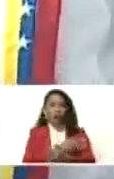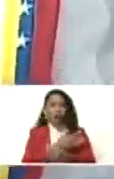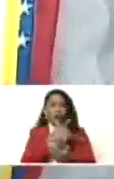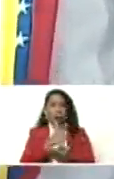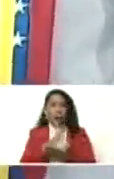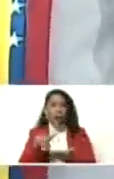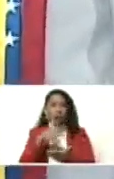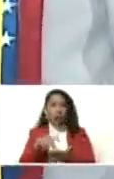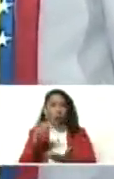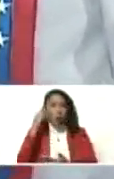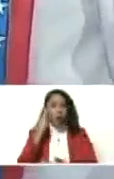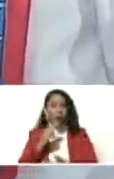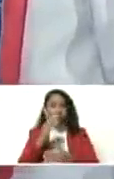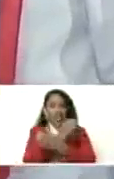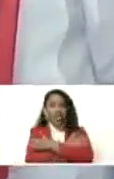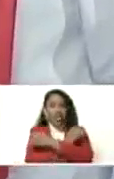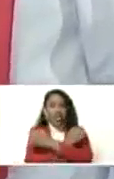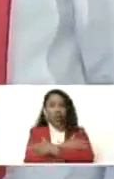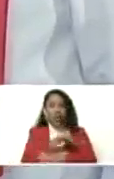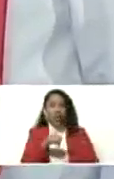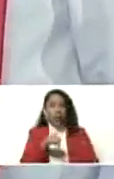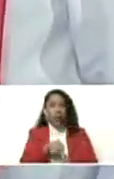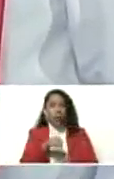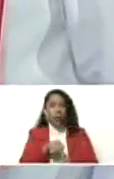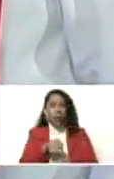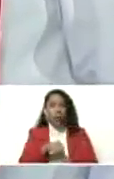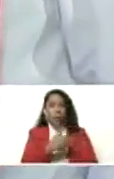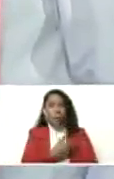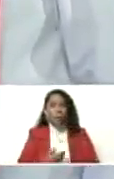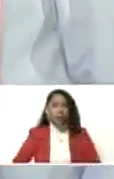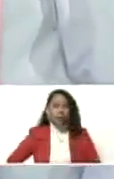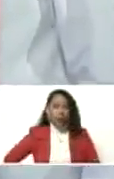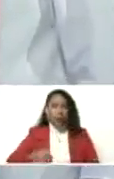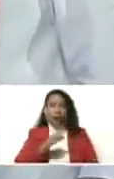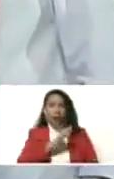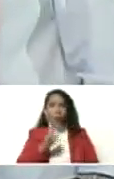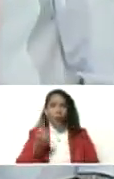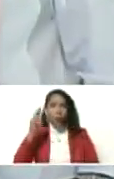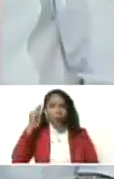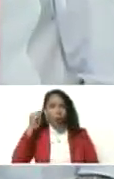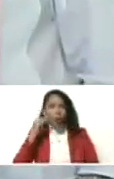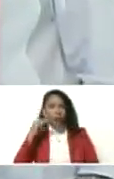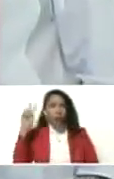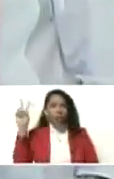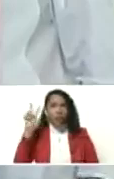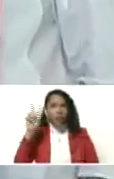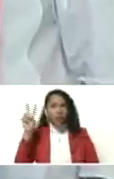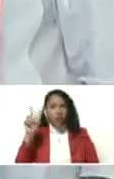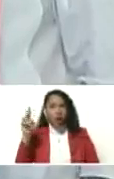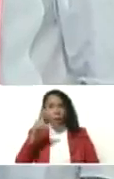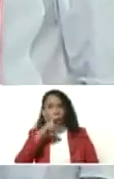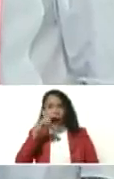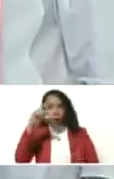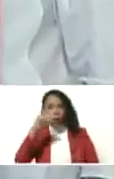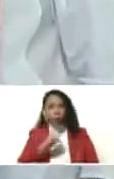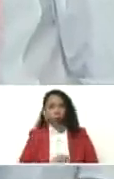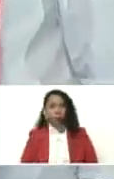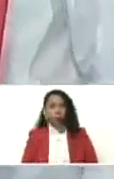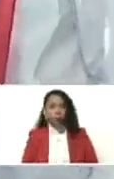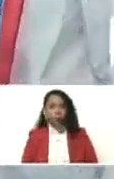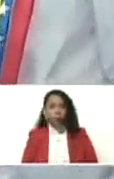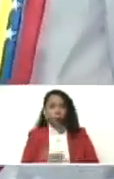Nacional Bolivariana. Lo felicita en este momento el presidente de la República Bolivariana de Venezuela, Nicolás Maduro Moros.